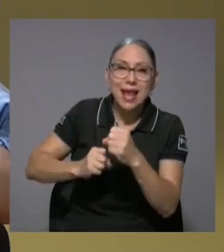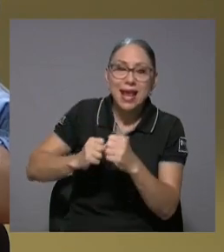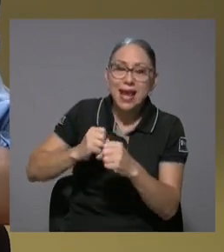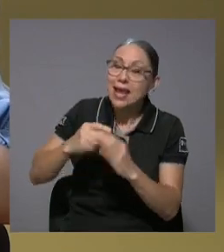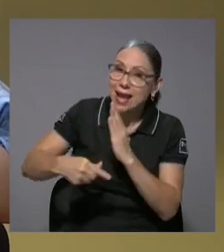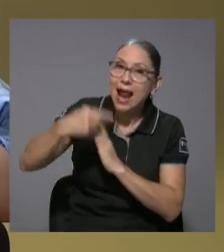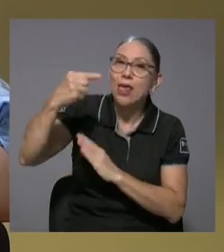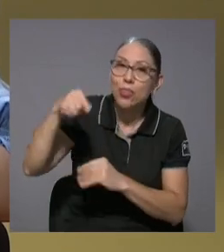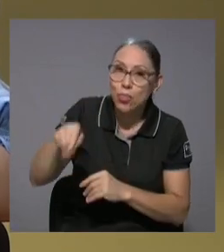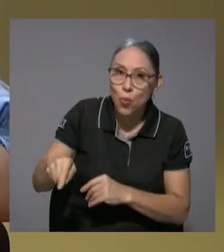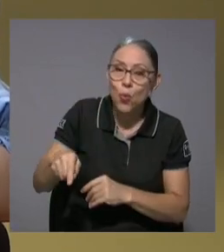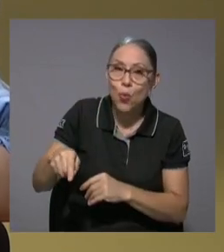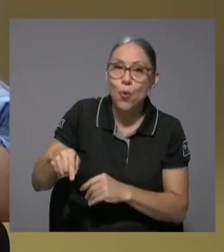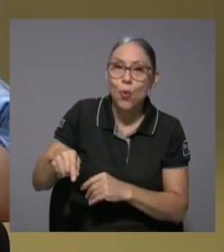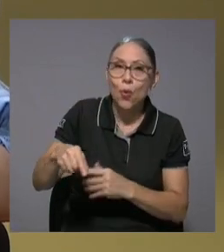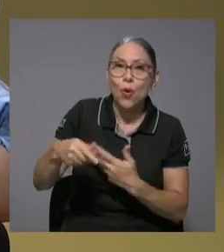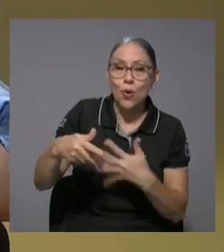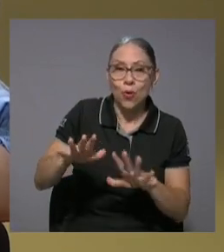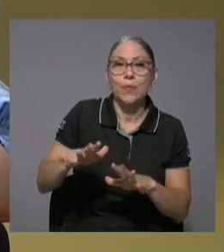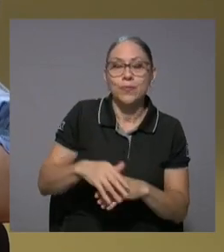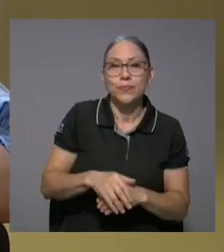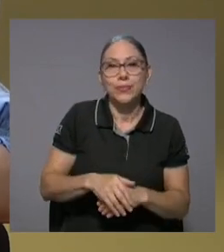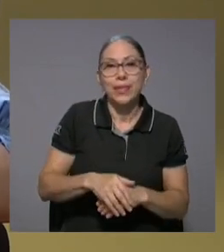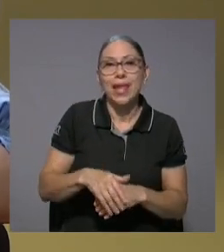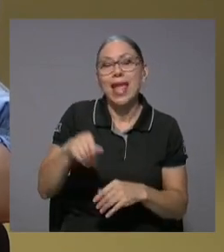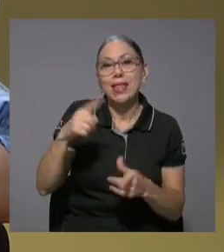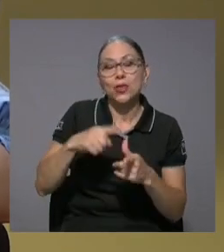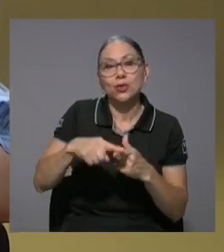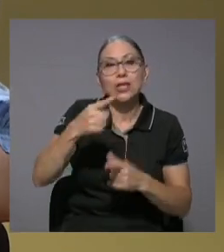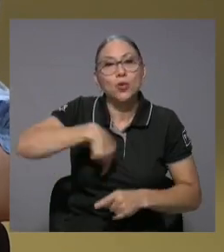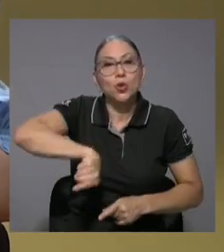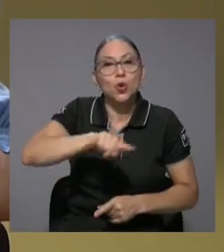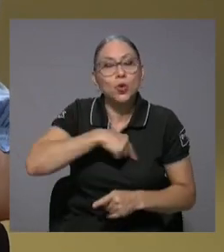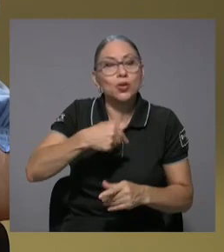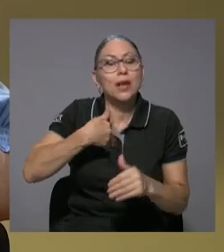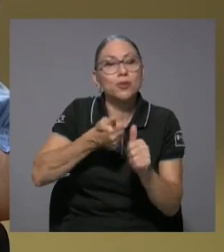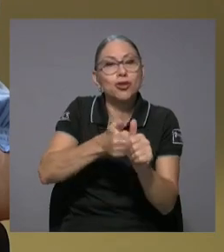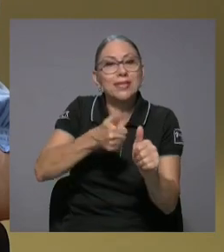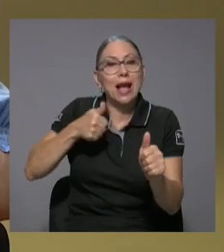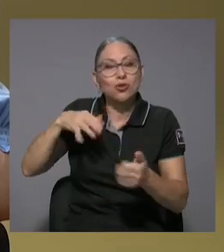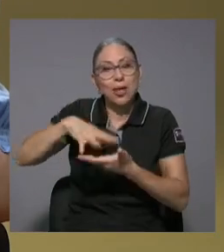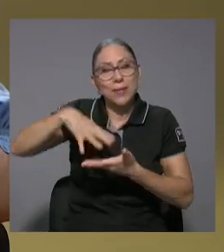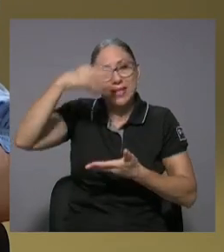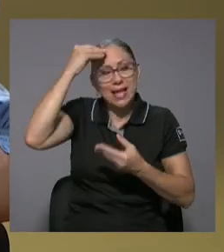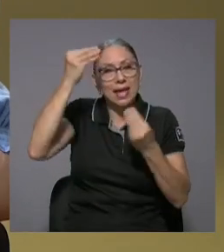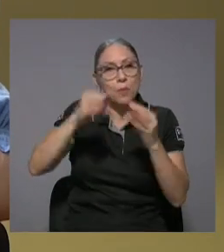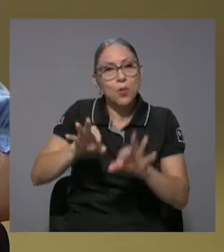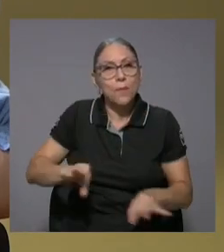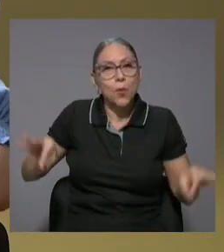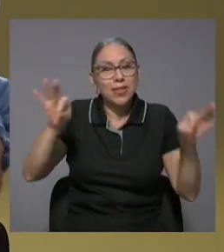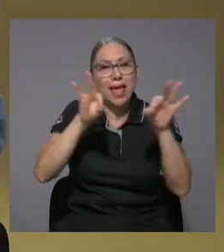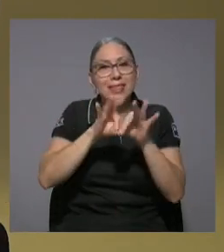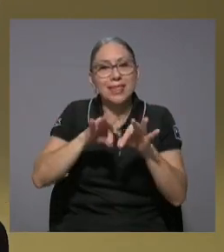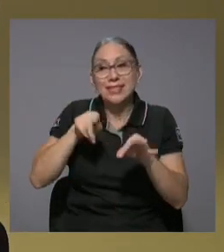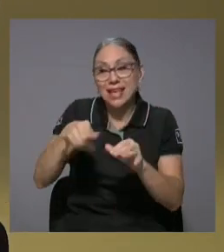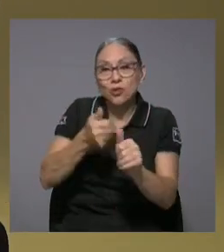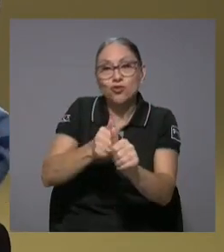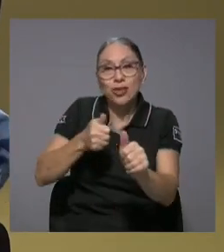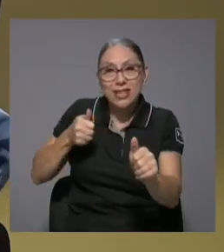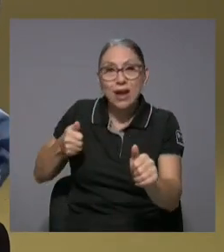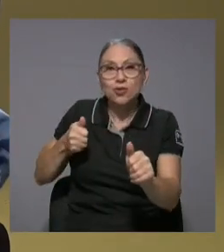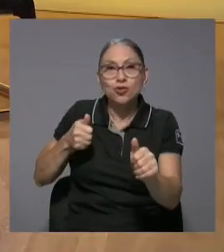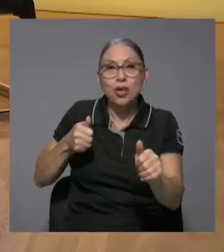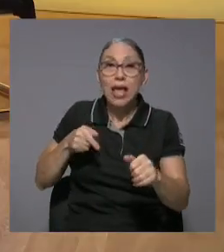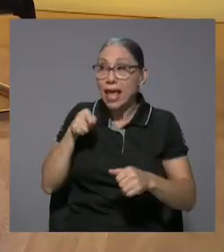programado para que sepa un niño que está apenas en 3er grado. O sea, venimos con unos rezagos de aprendizaje muy importantes y esos rezagos afectan mucho.